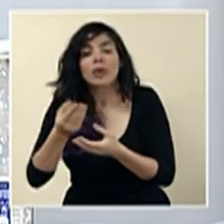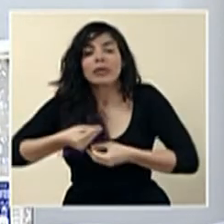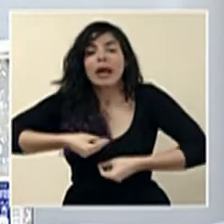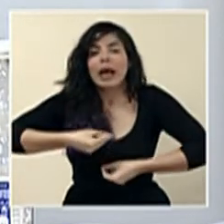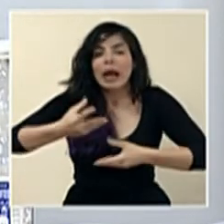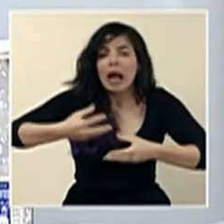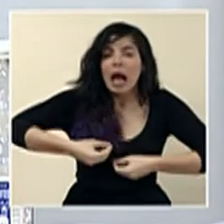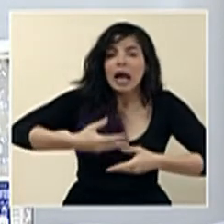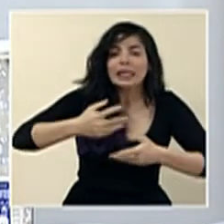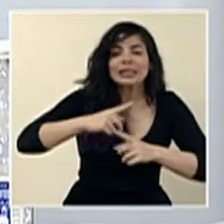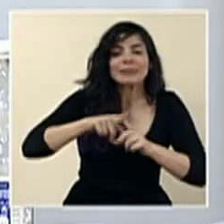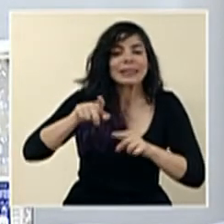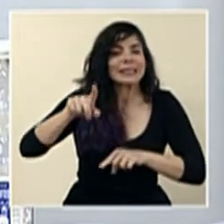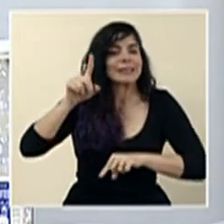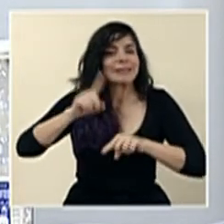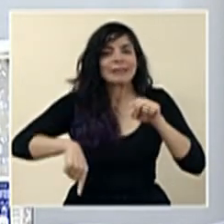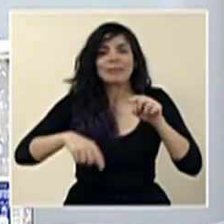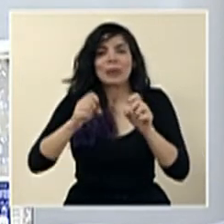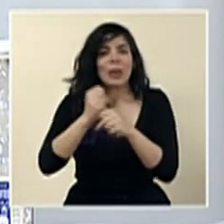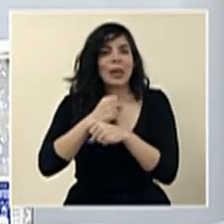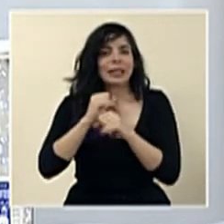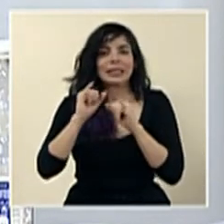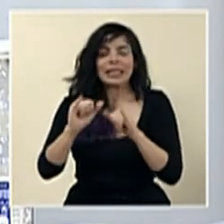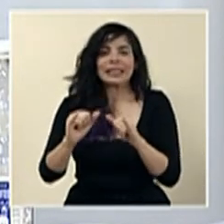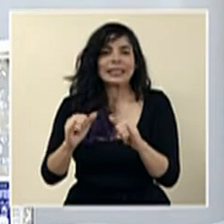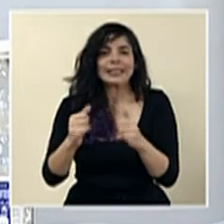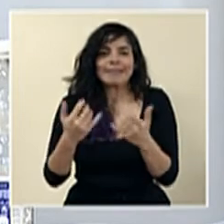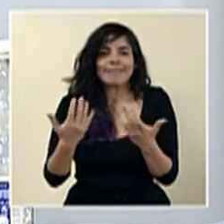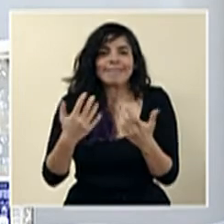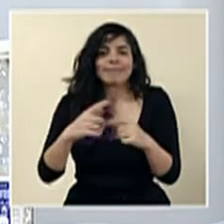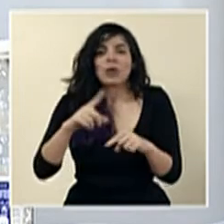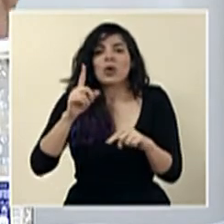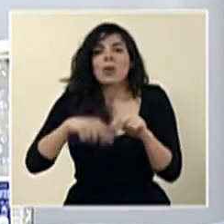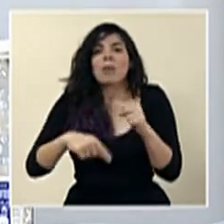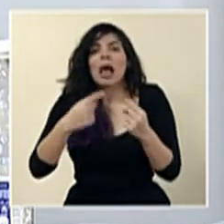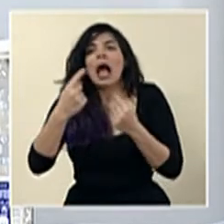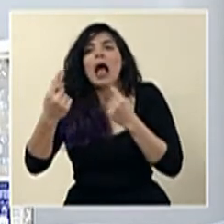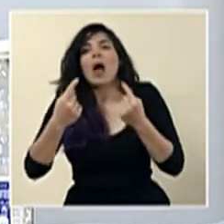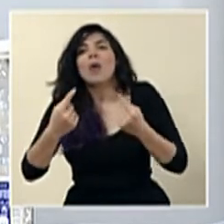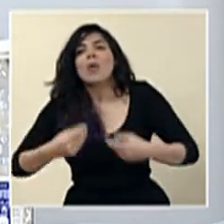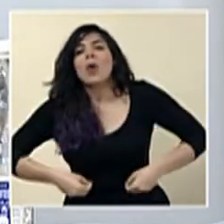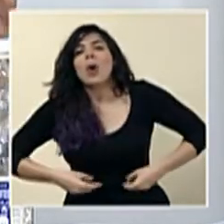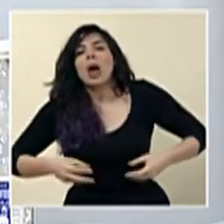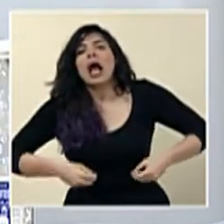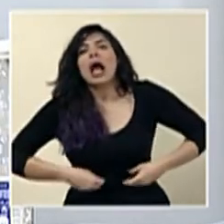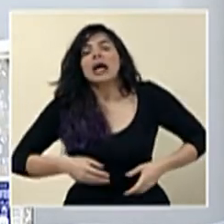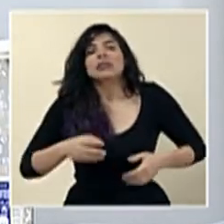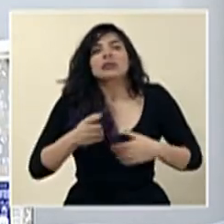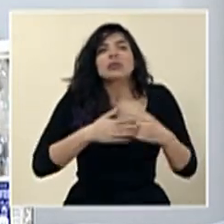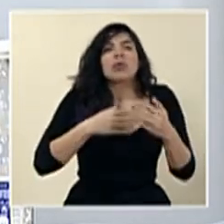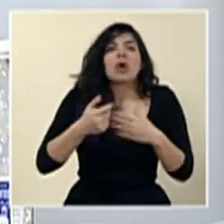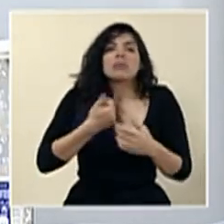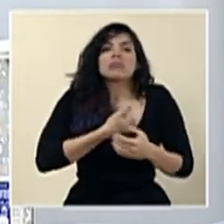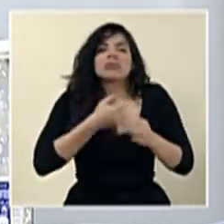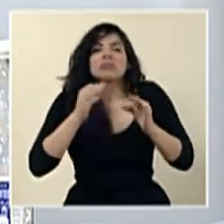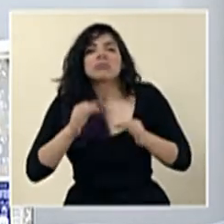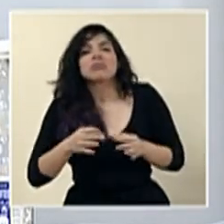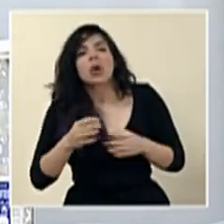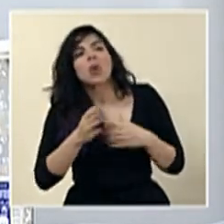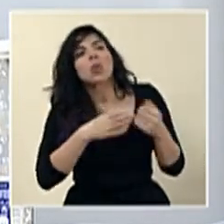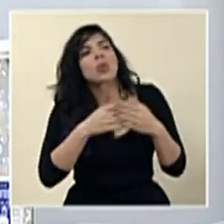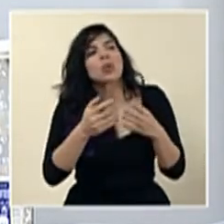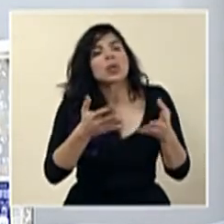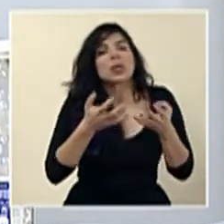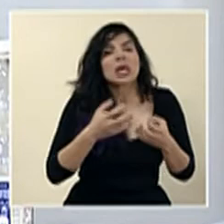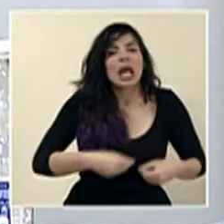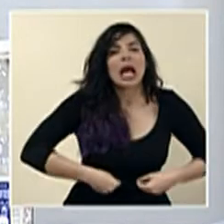etcétera. Eso no se puede hacer así. No podemos que cada quien empiece a gastar lo que considera, dónde considera,